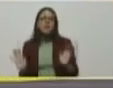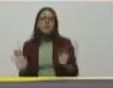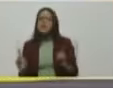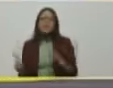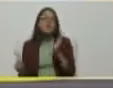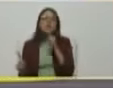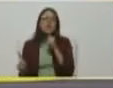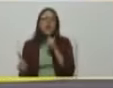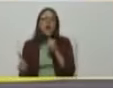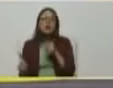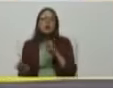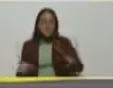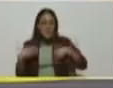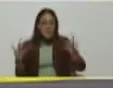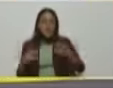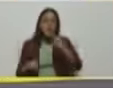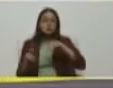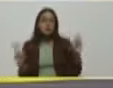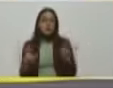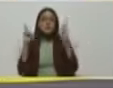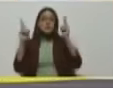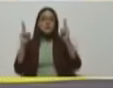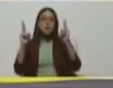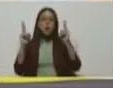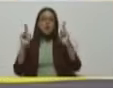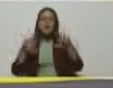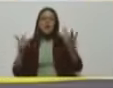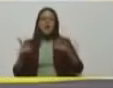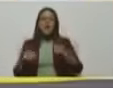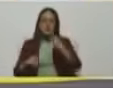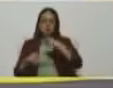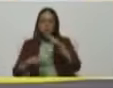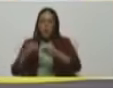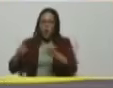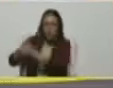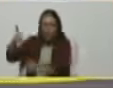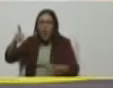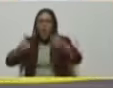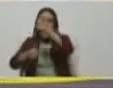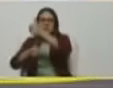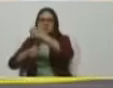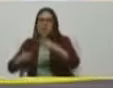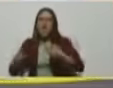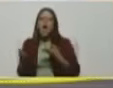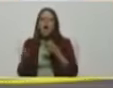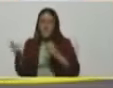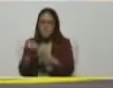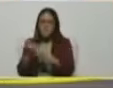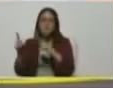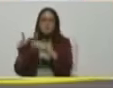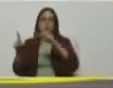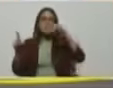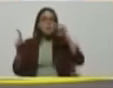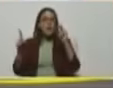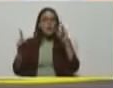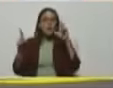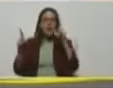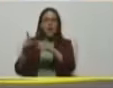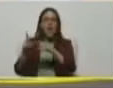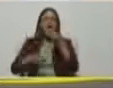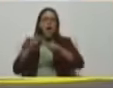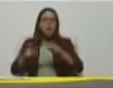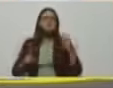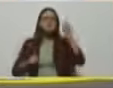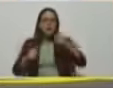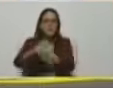alternativa, después del triunfo, que su primer ascenso fuera ascender a Manuela Sáenz, coronela del Ejército